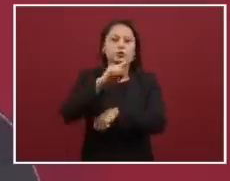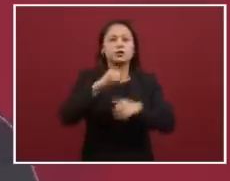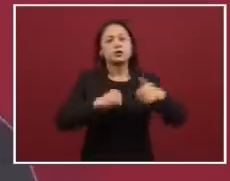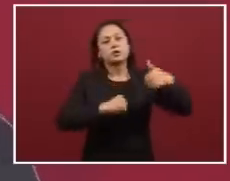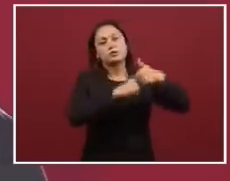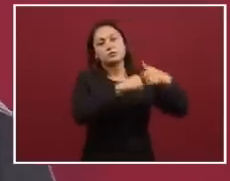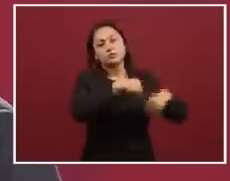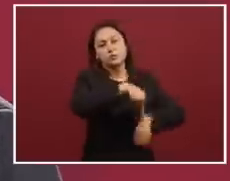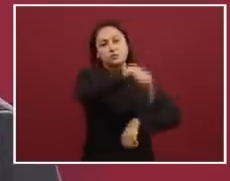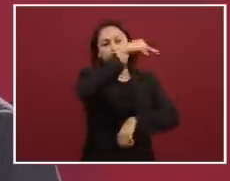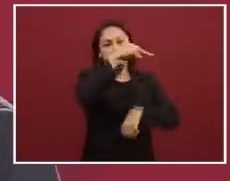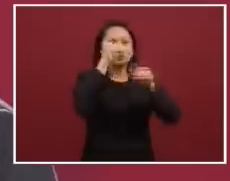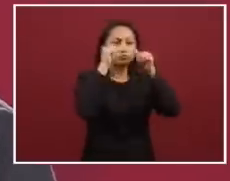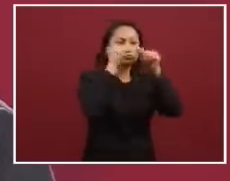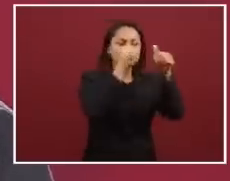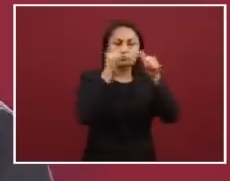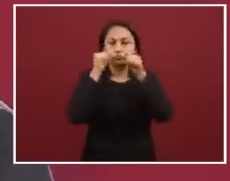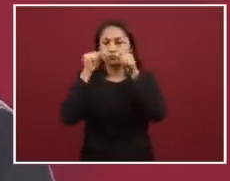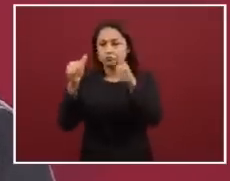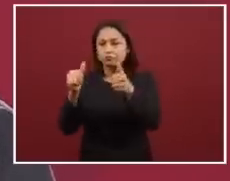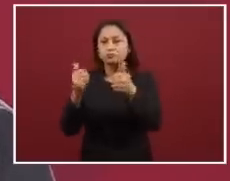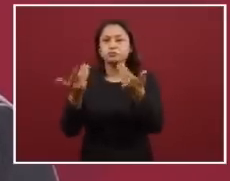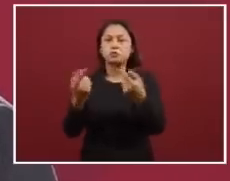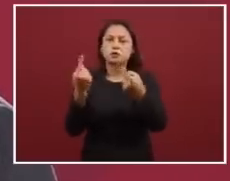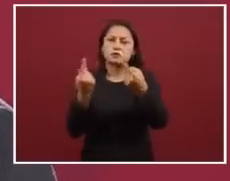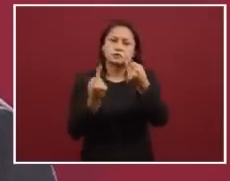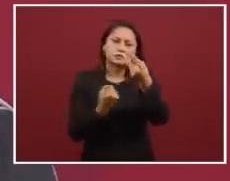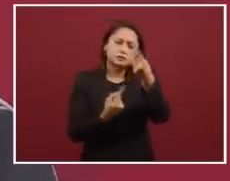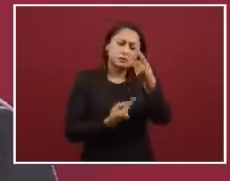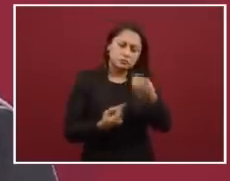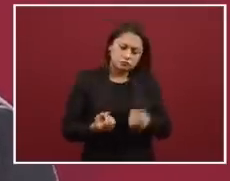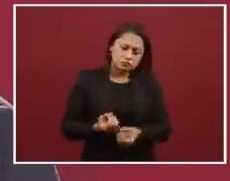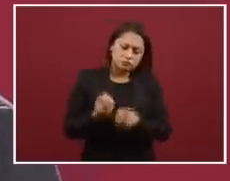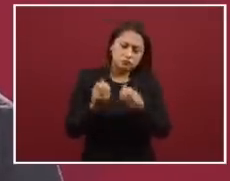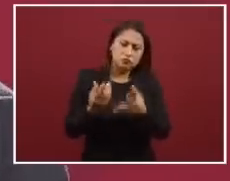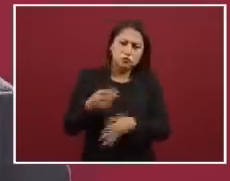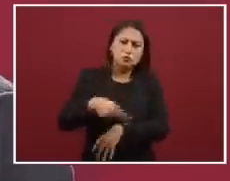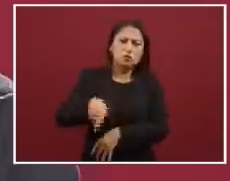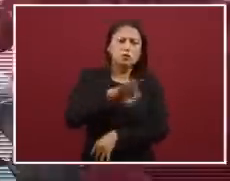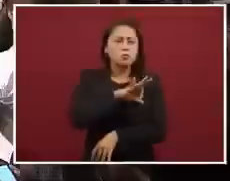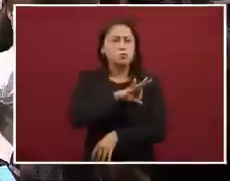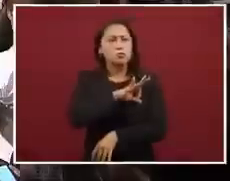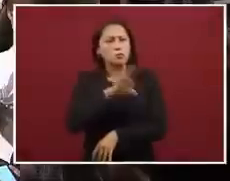darles opciones a los migrantes, que